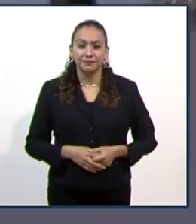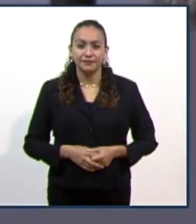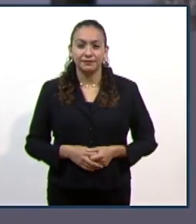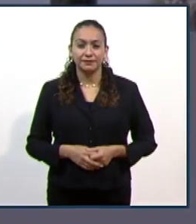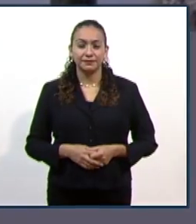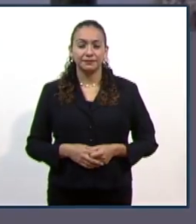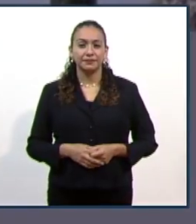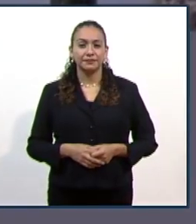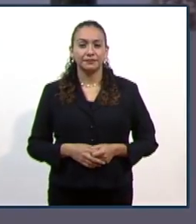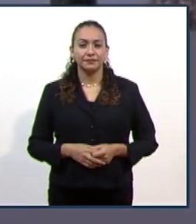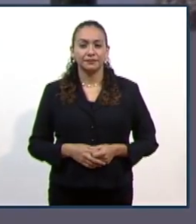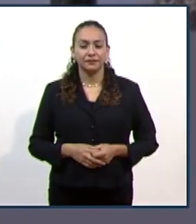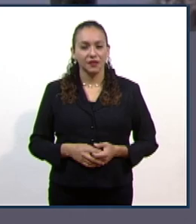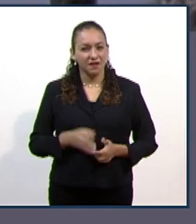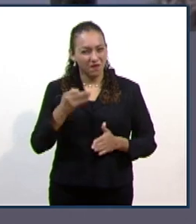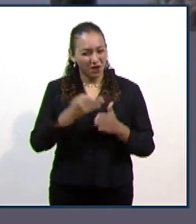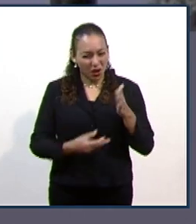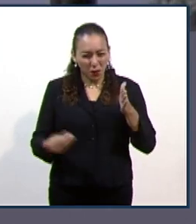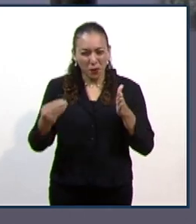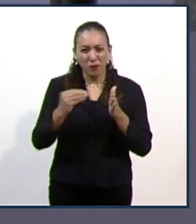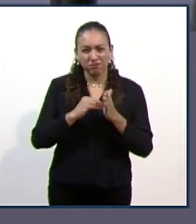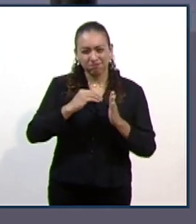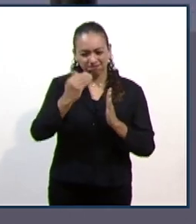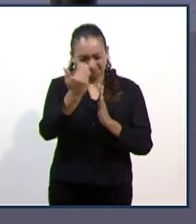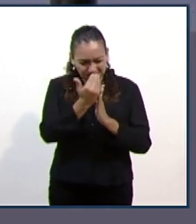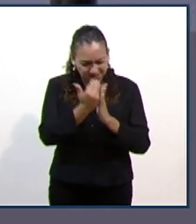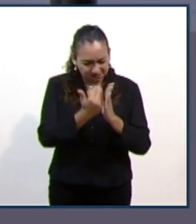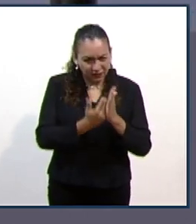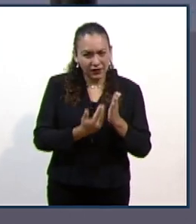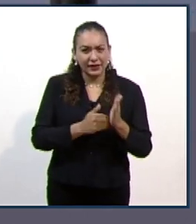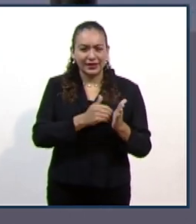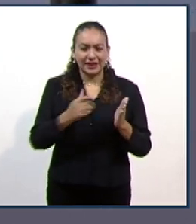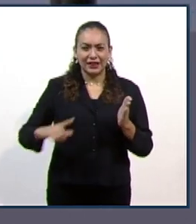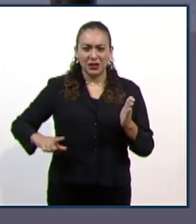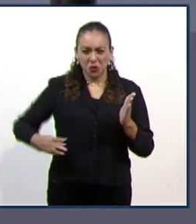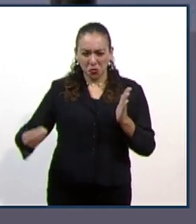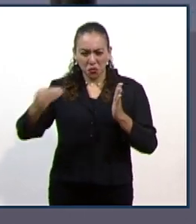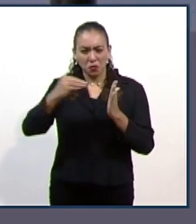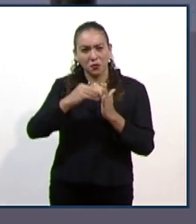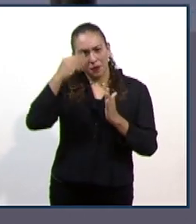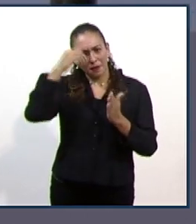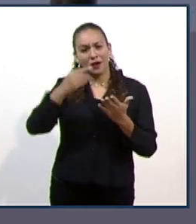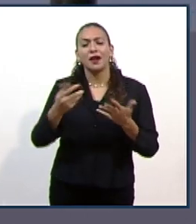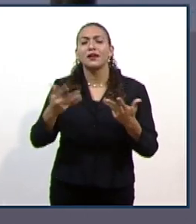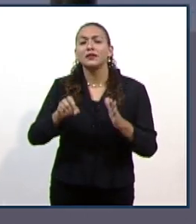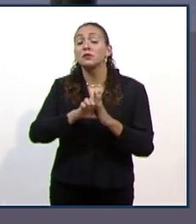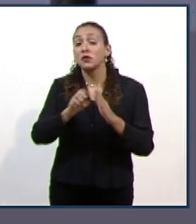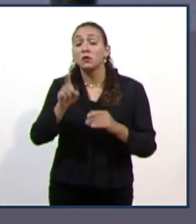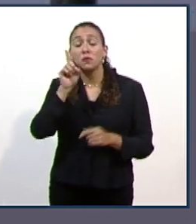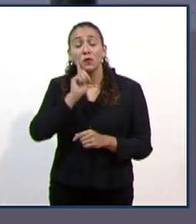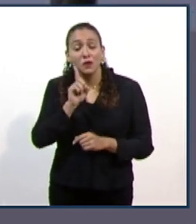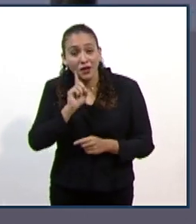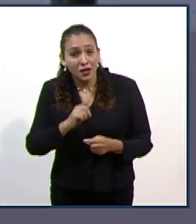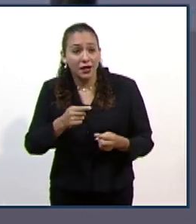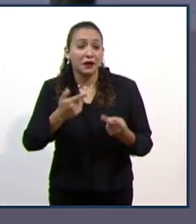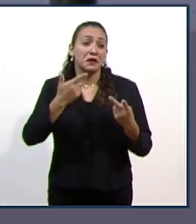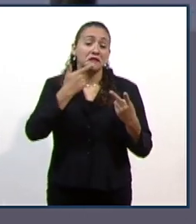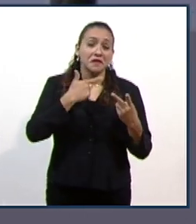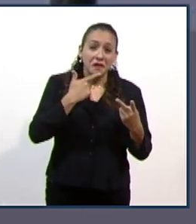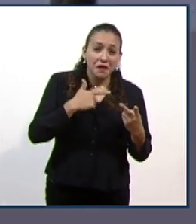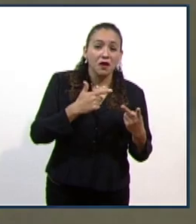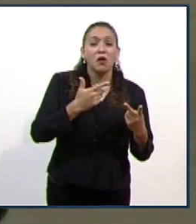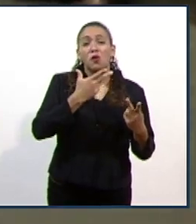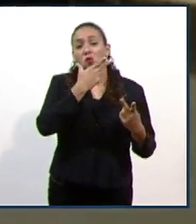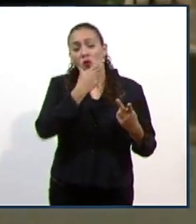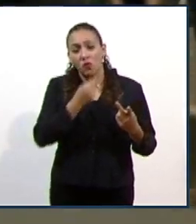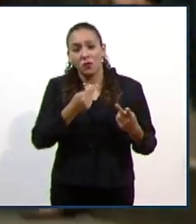No se ha desarrollado una política pública que permita fomentar la empleabilidad de personas lesbianas, gays, bisexuales, trans,